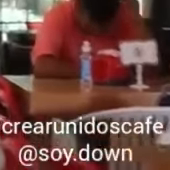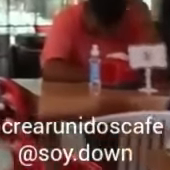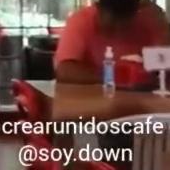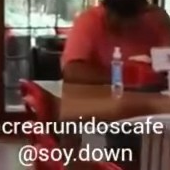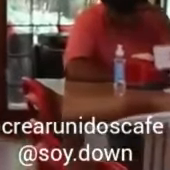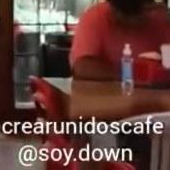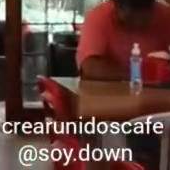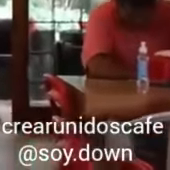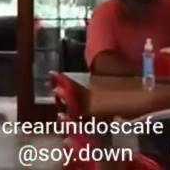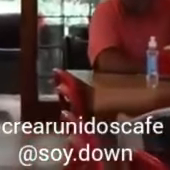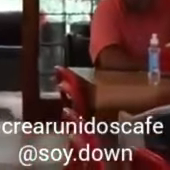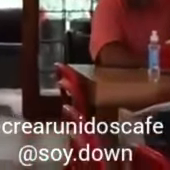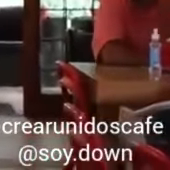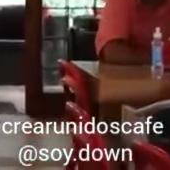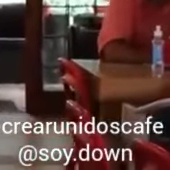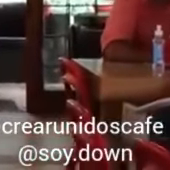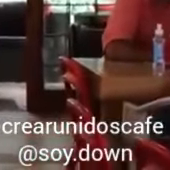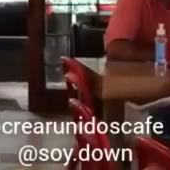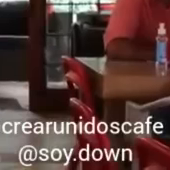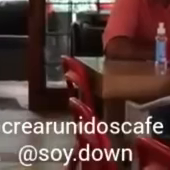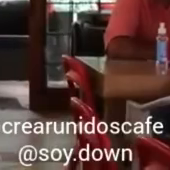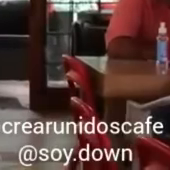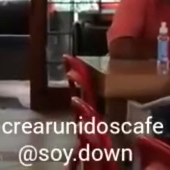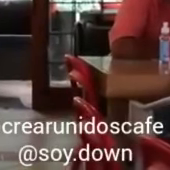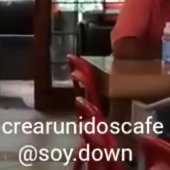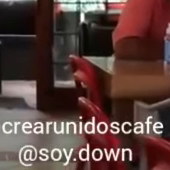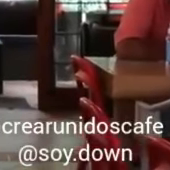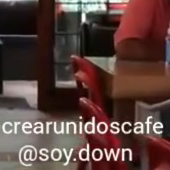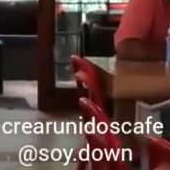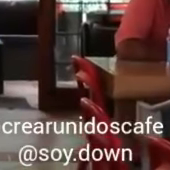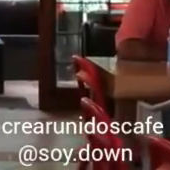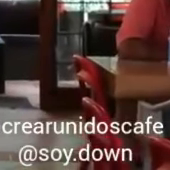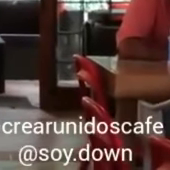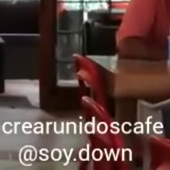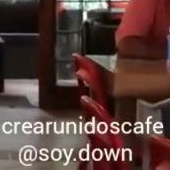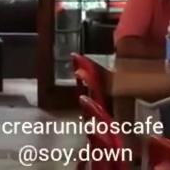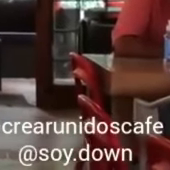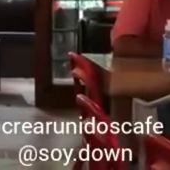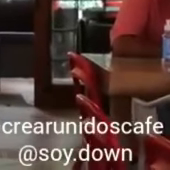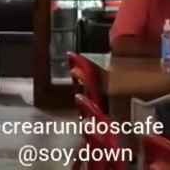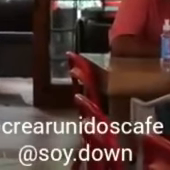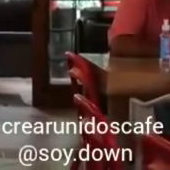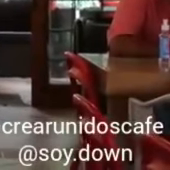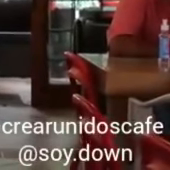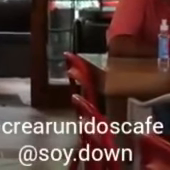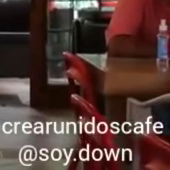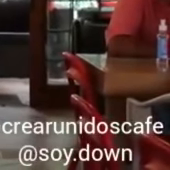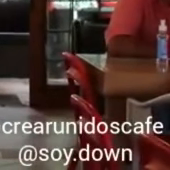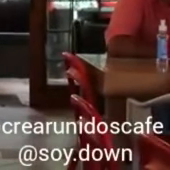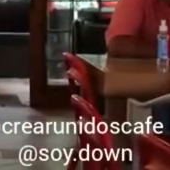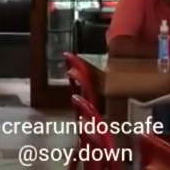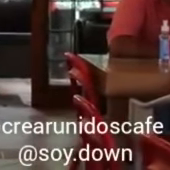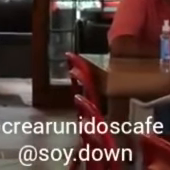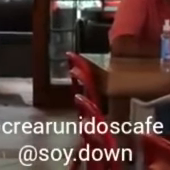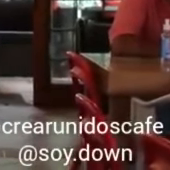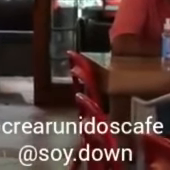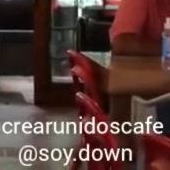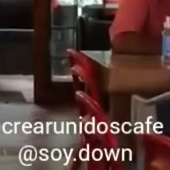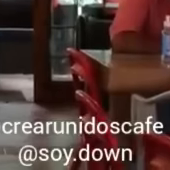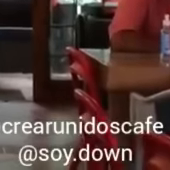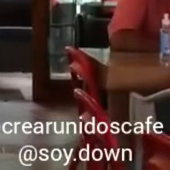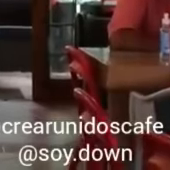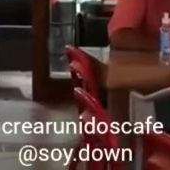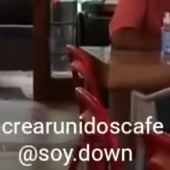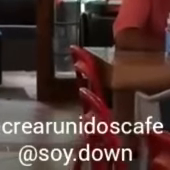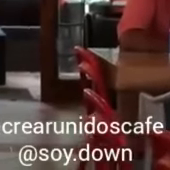llevarlos recoger y limpiar las mesas actividades en las que se refleja su entusiasmo y energía